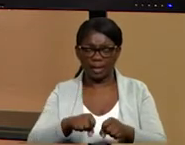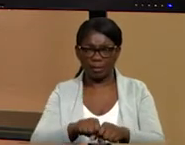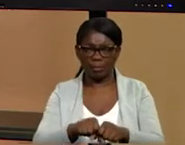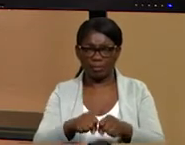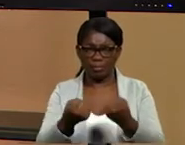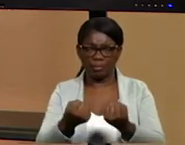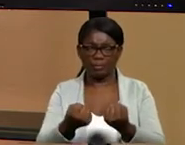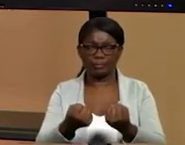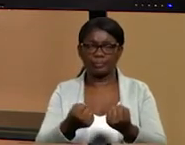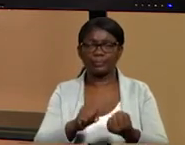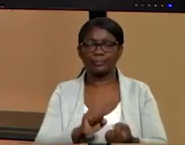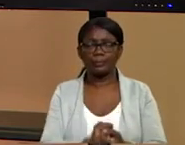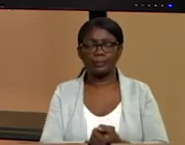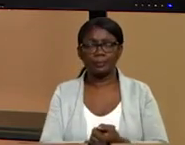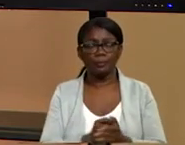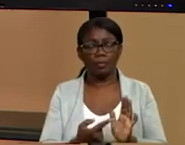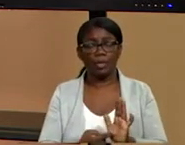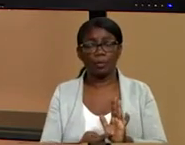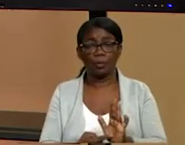y muestran